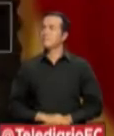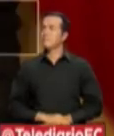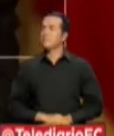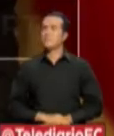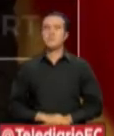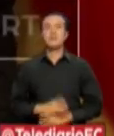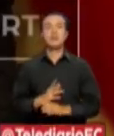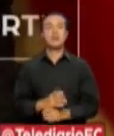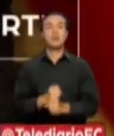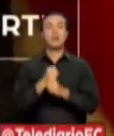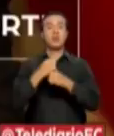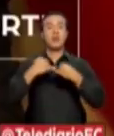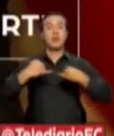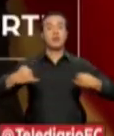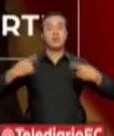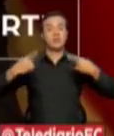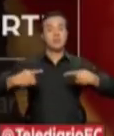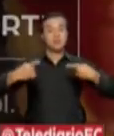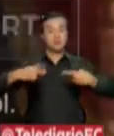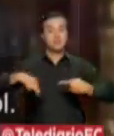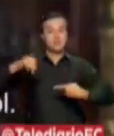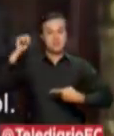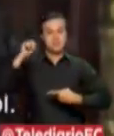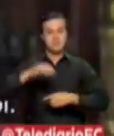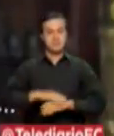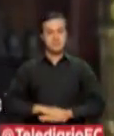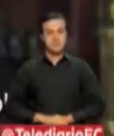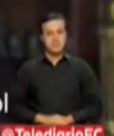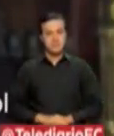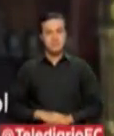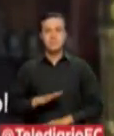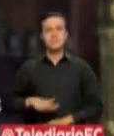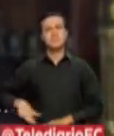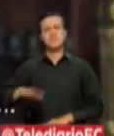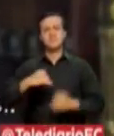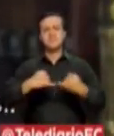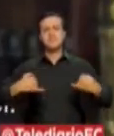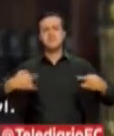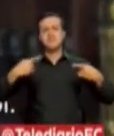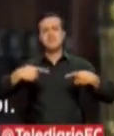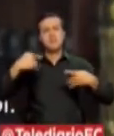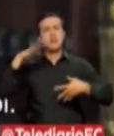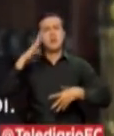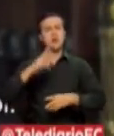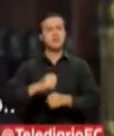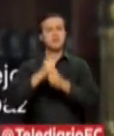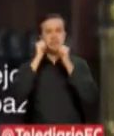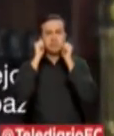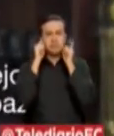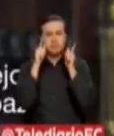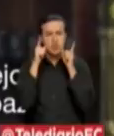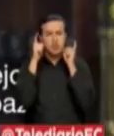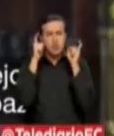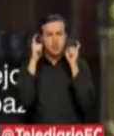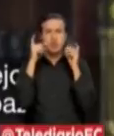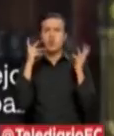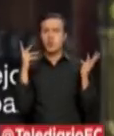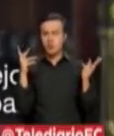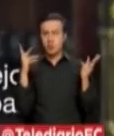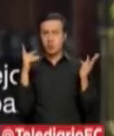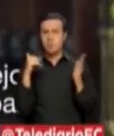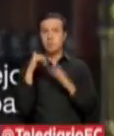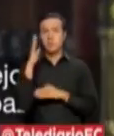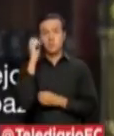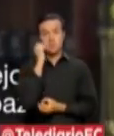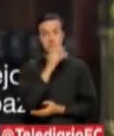seguridad en la frontera norte en cuanto a nuestra frontera norte hemos reforzado la vigilancia y control además hemos